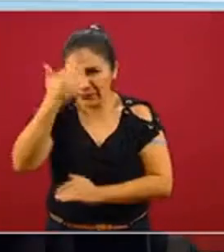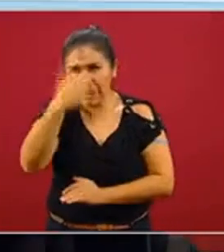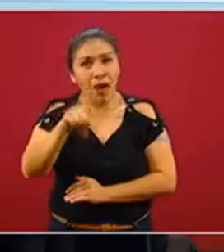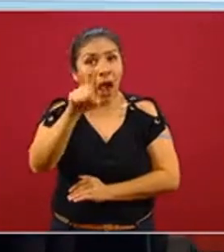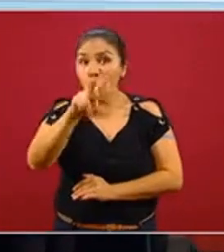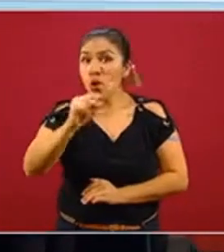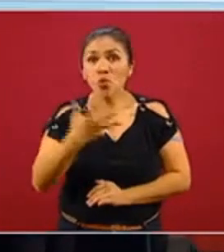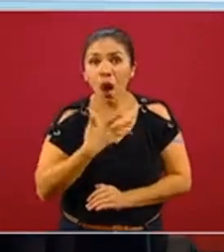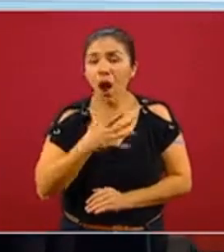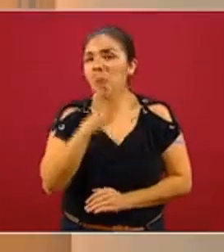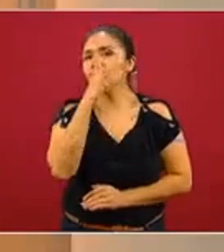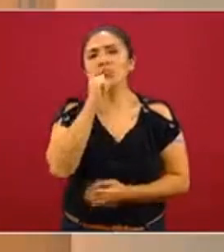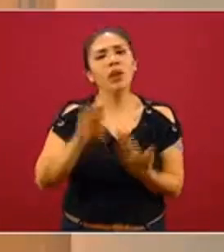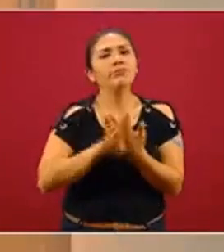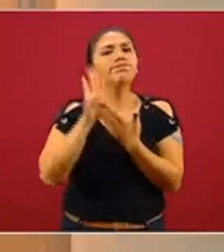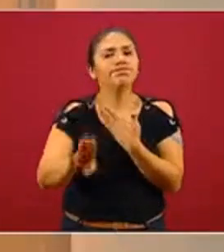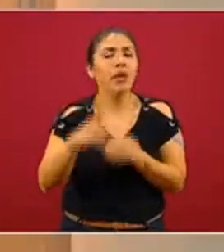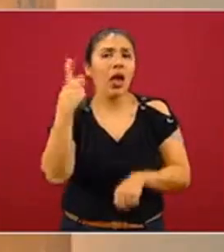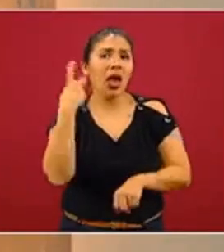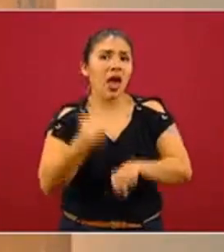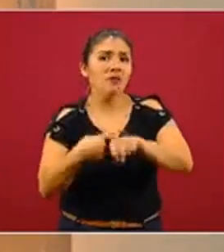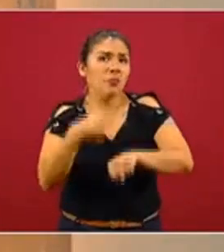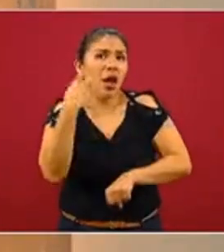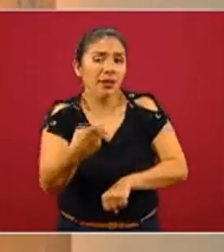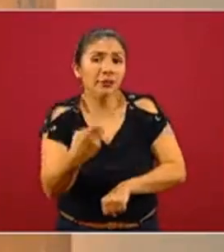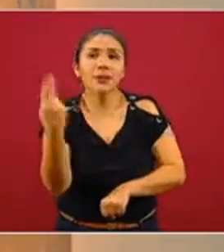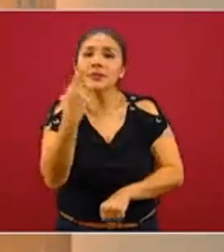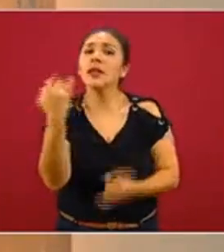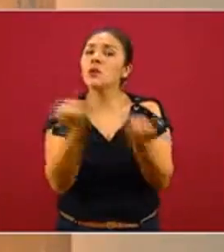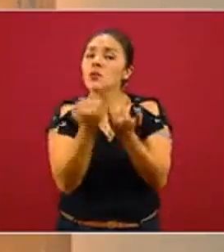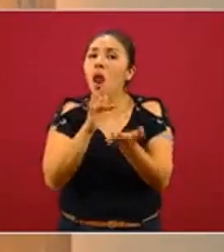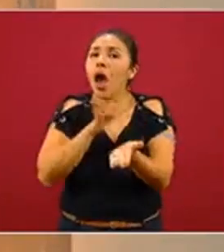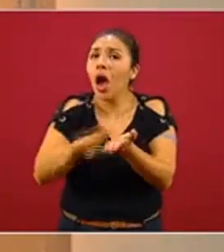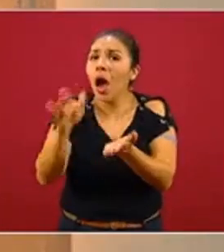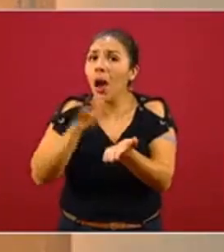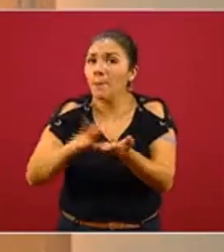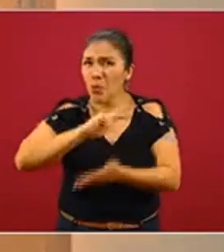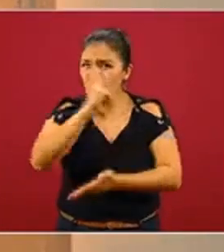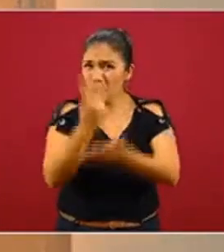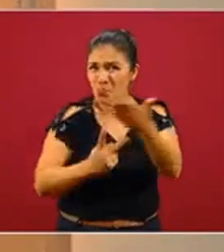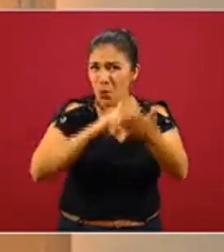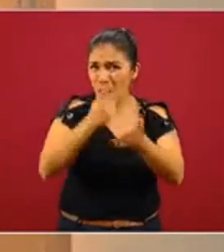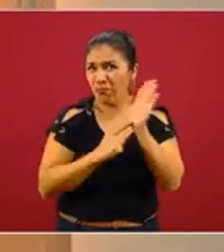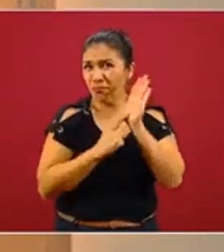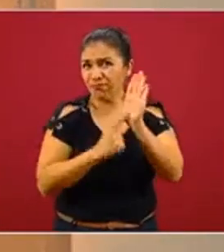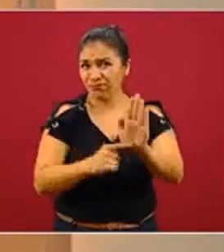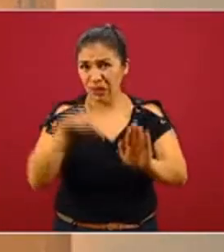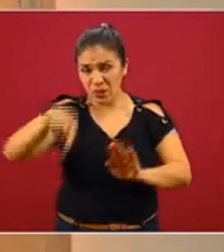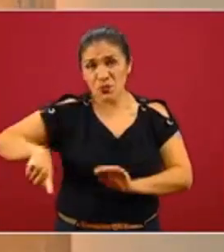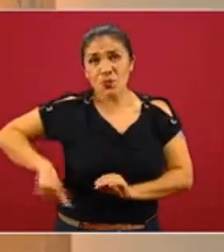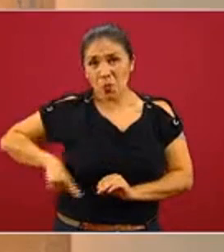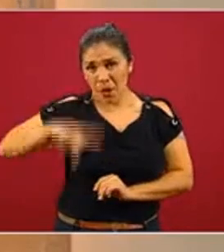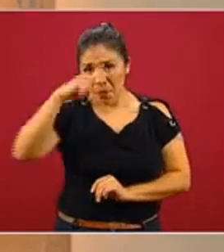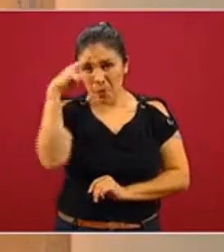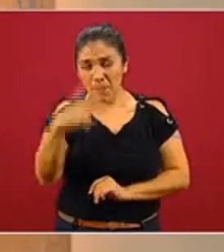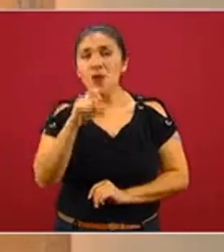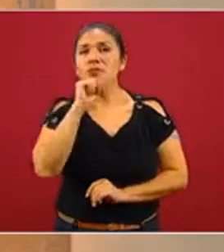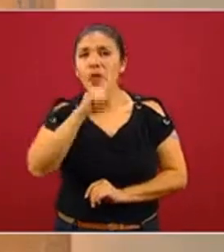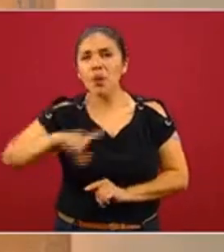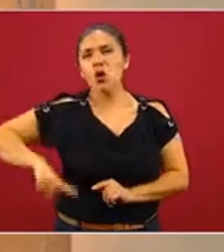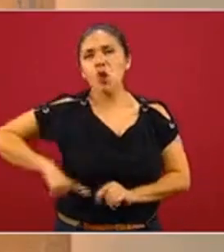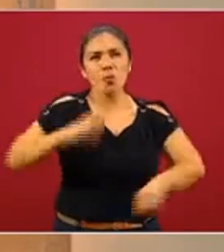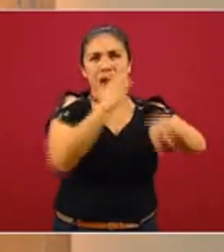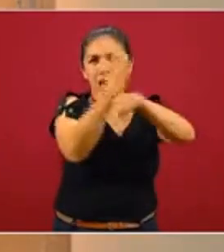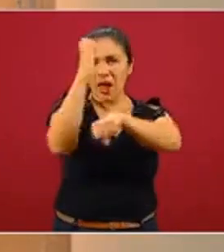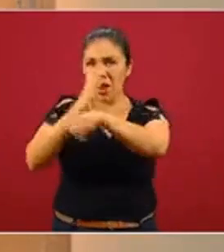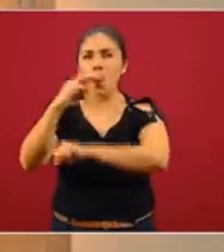puede combatir esta pandemia. Apoyo al ingreso, estos programas que está habiendo a nivel del Gobierno de México y también gobiernos estatales